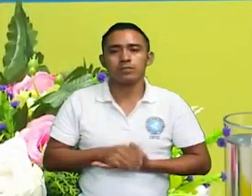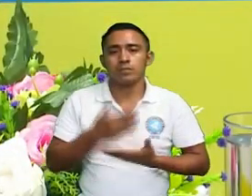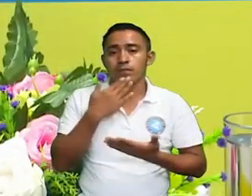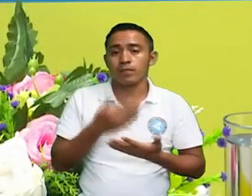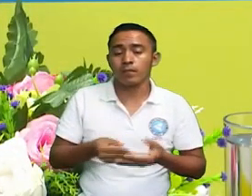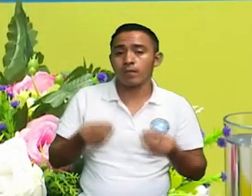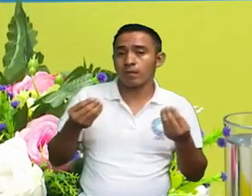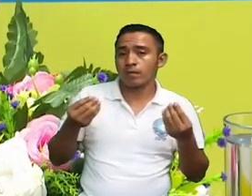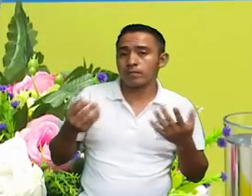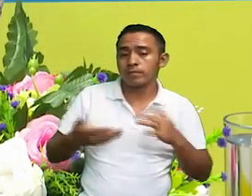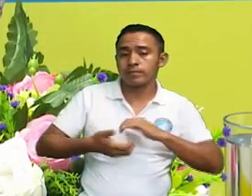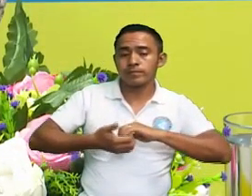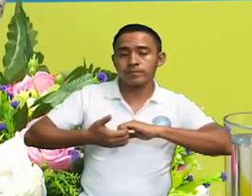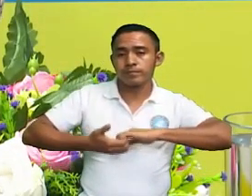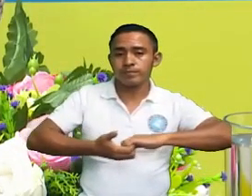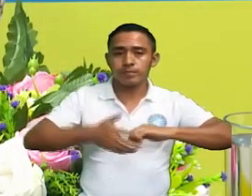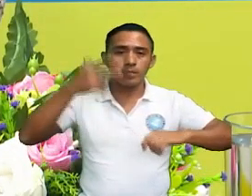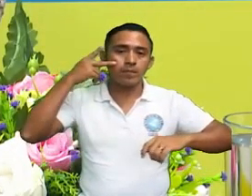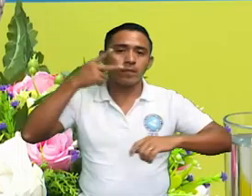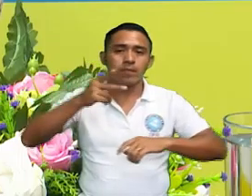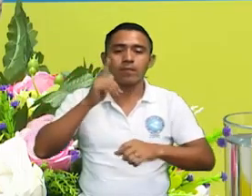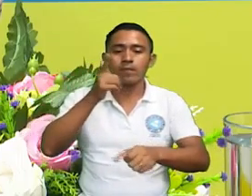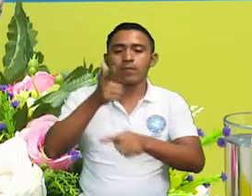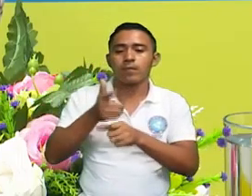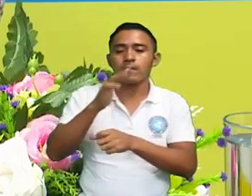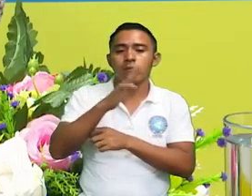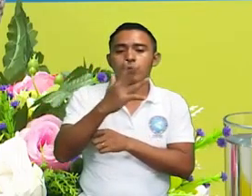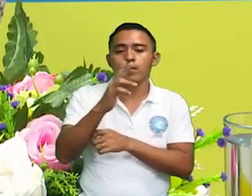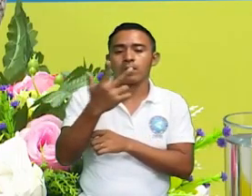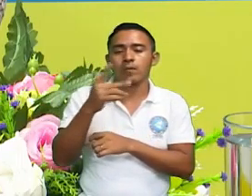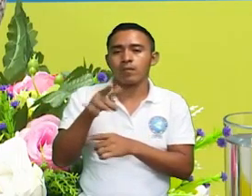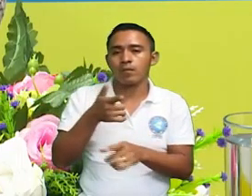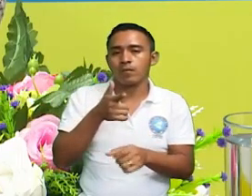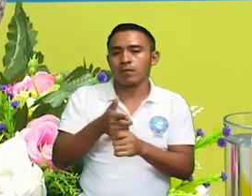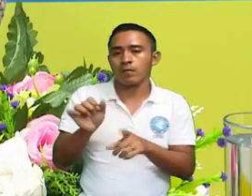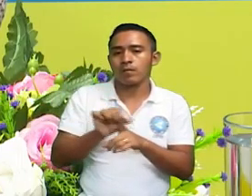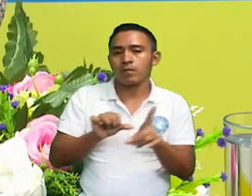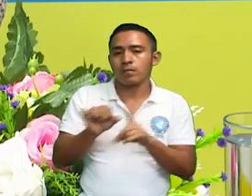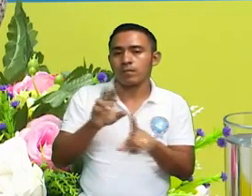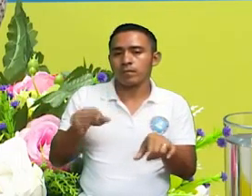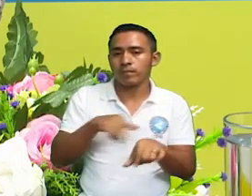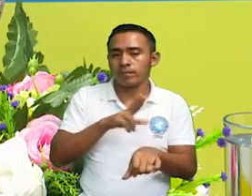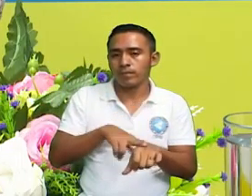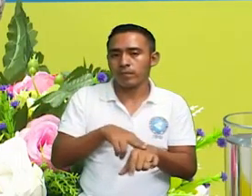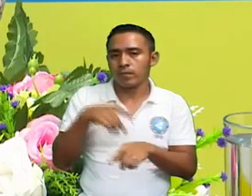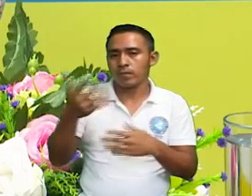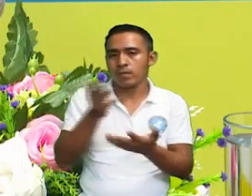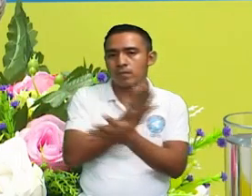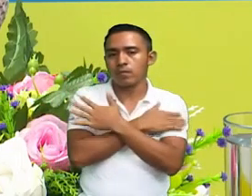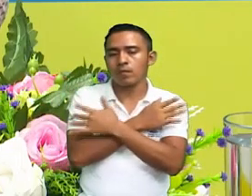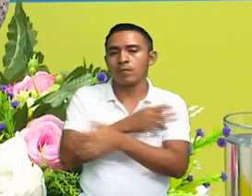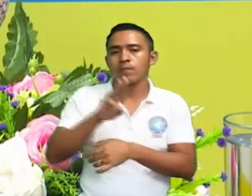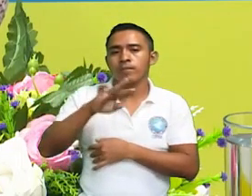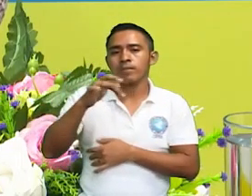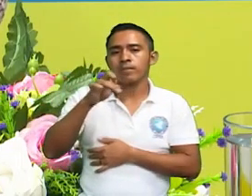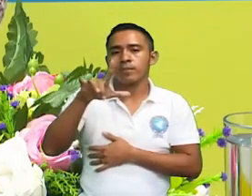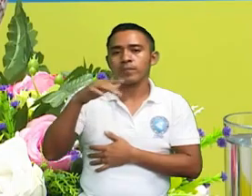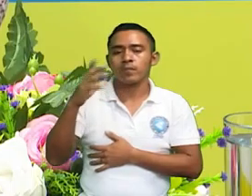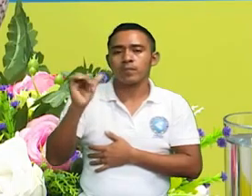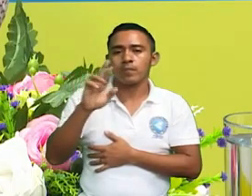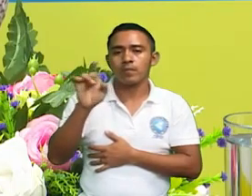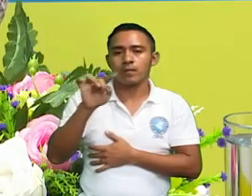Muchas gracias, amigos televidentes, por su fiel sintonía. El canal 98, el canal parlamentario, el canal de la Asamblea Nacional. Les saluda a su amigo Miguel Carranza